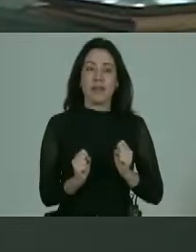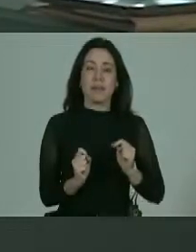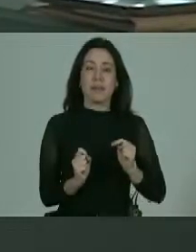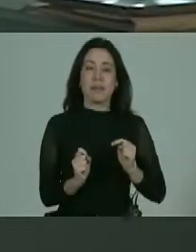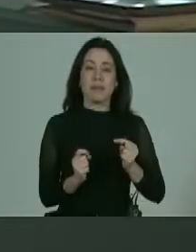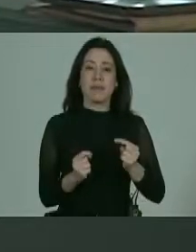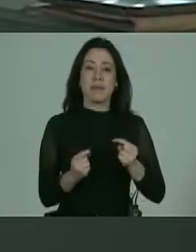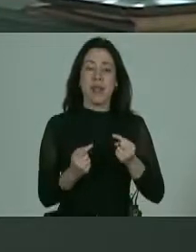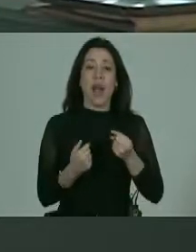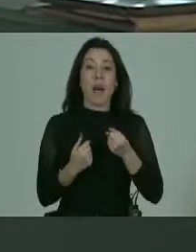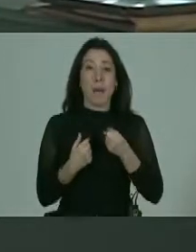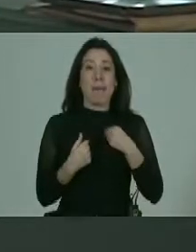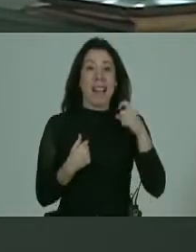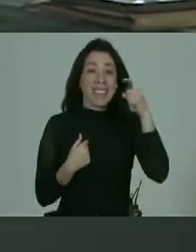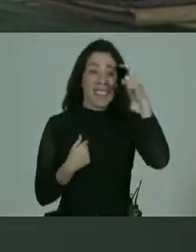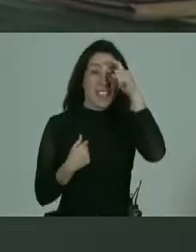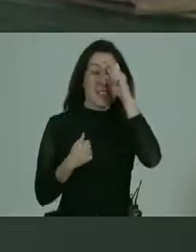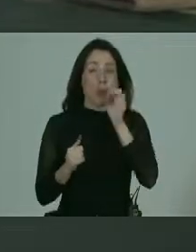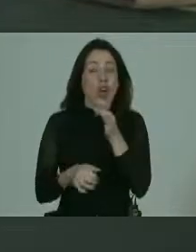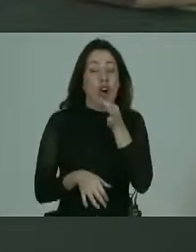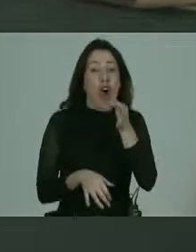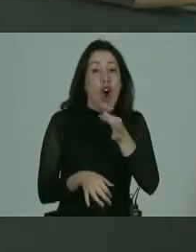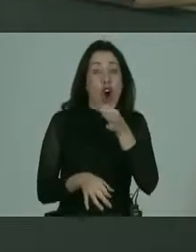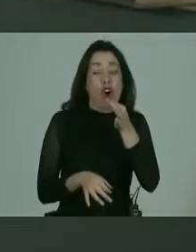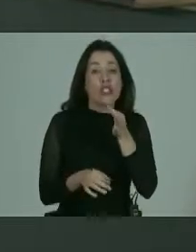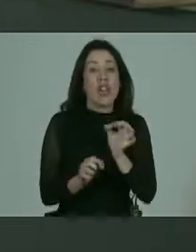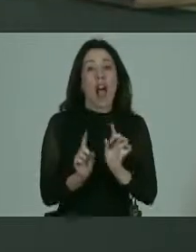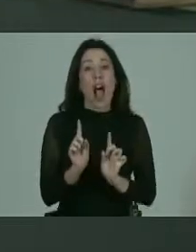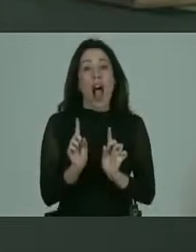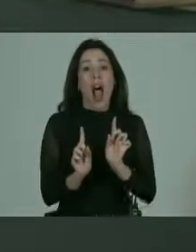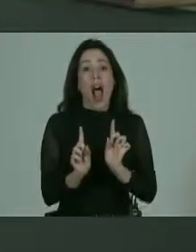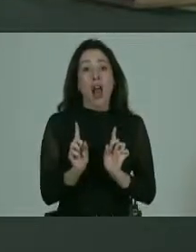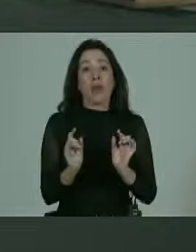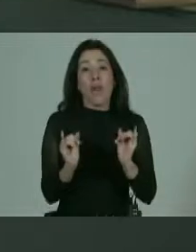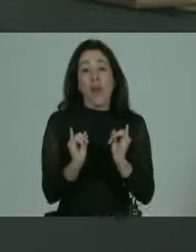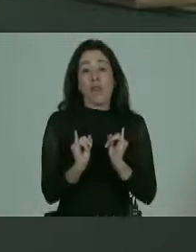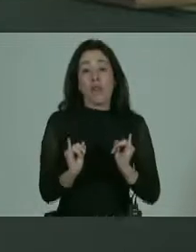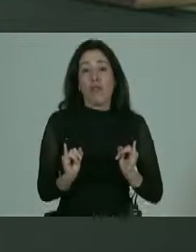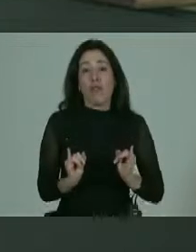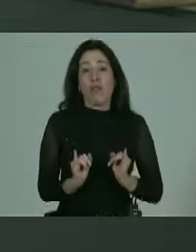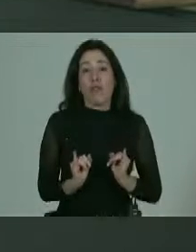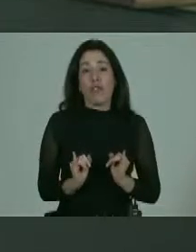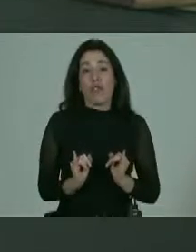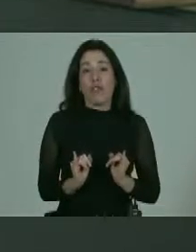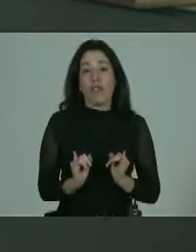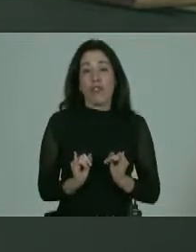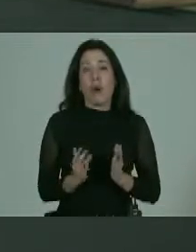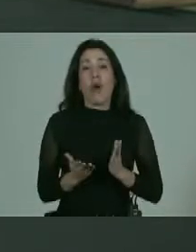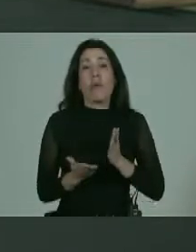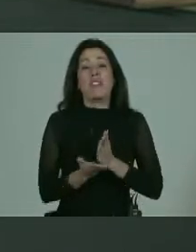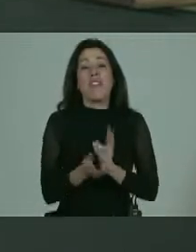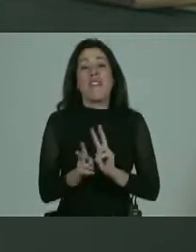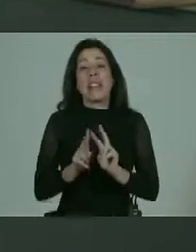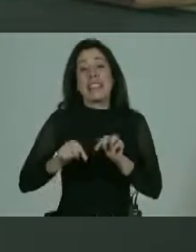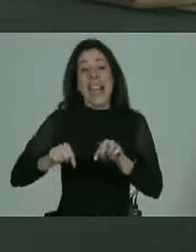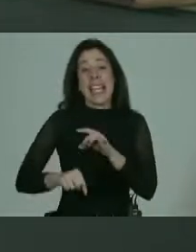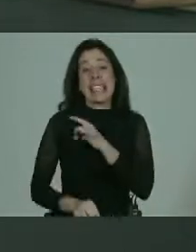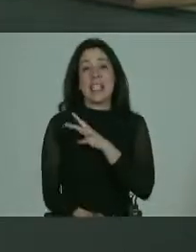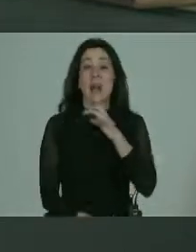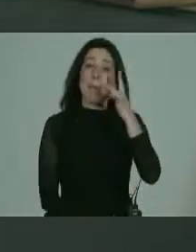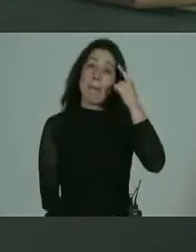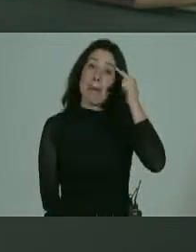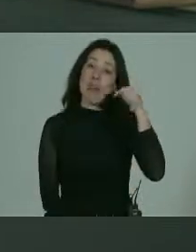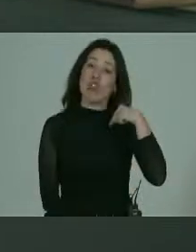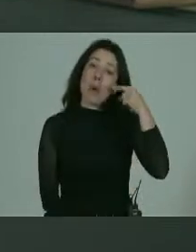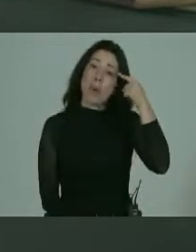se me hace difícil aconsejar a algún tipo de en cuanto a cómo se tendría que realizar en chile pero